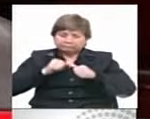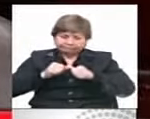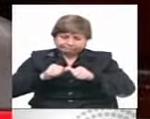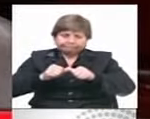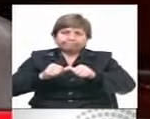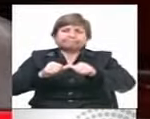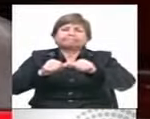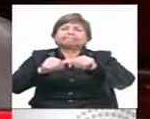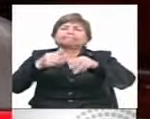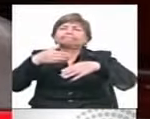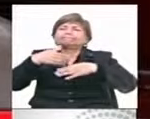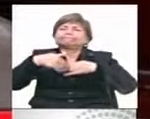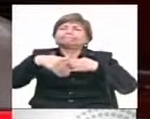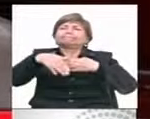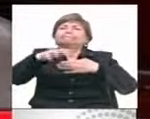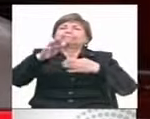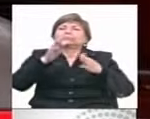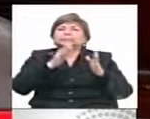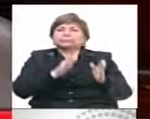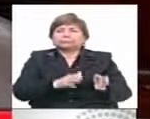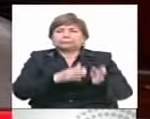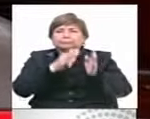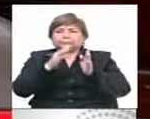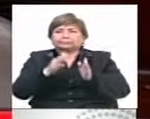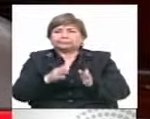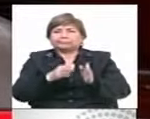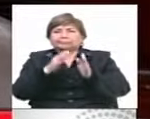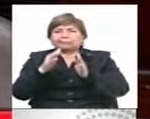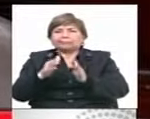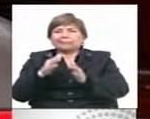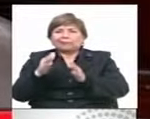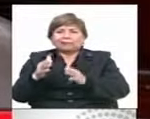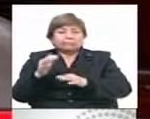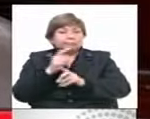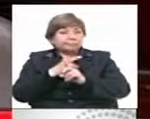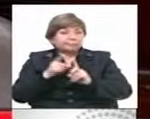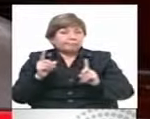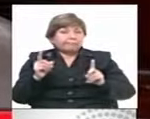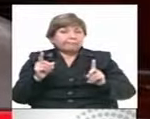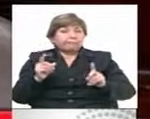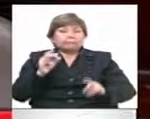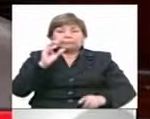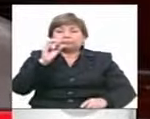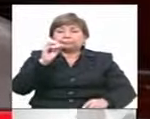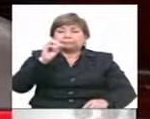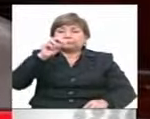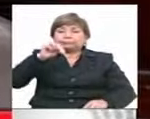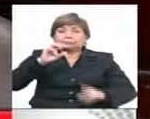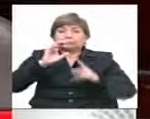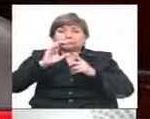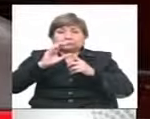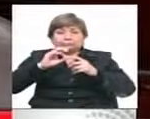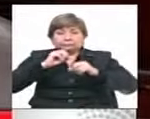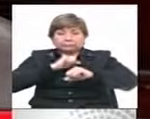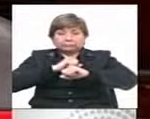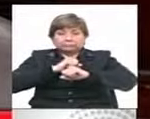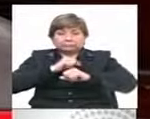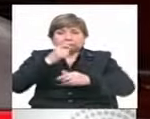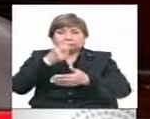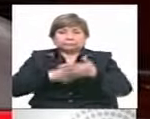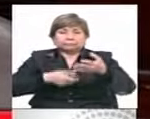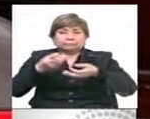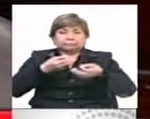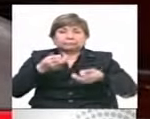su proceso y sin embargo la ONG que ha defendido ha cobrado más